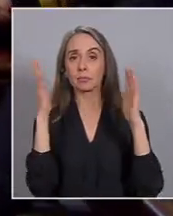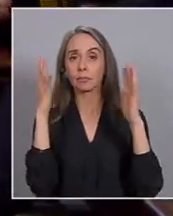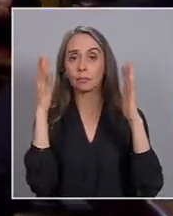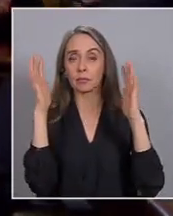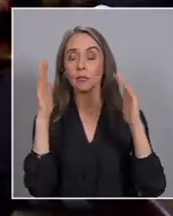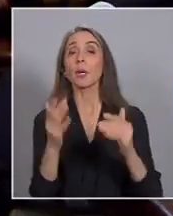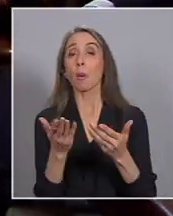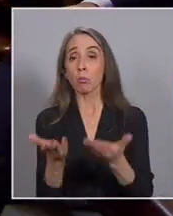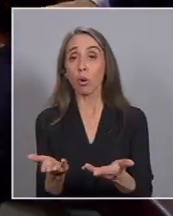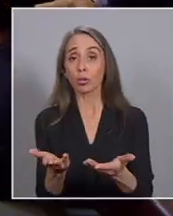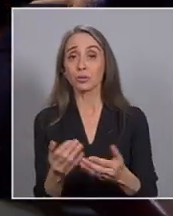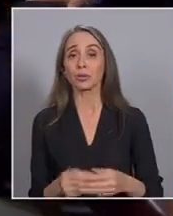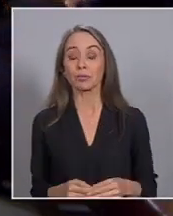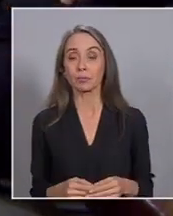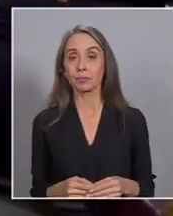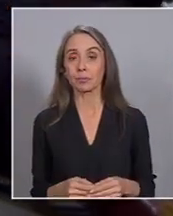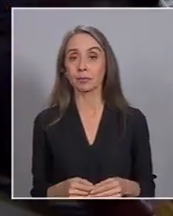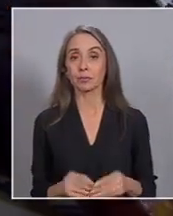Por eso,